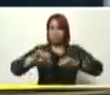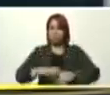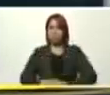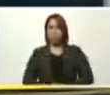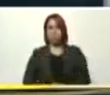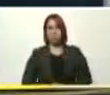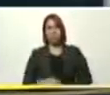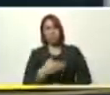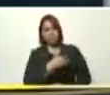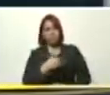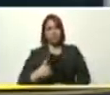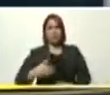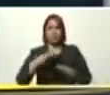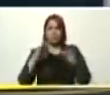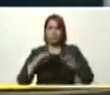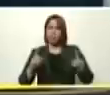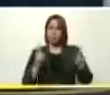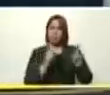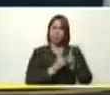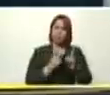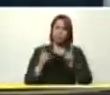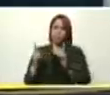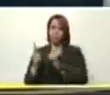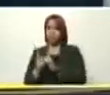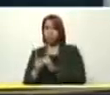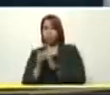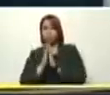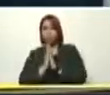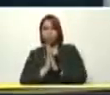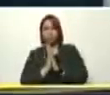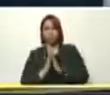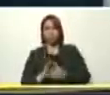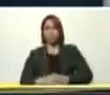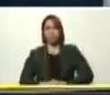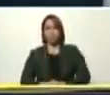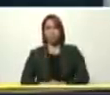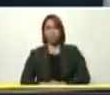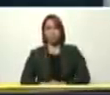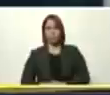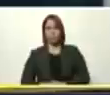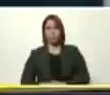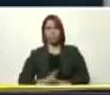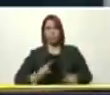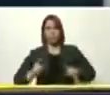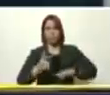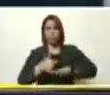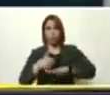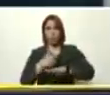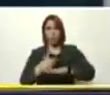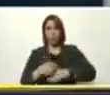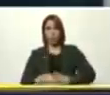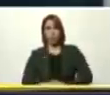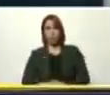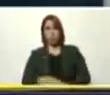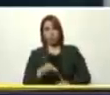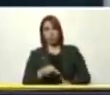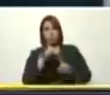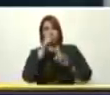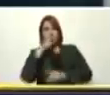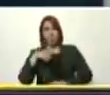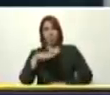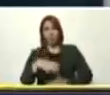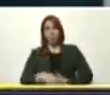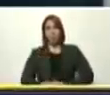Yo quisiera que de manera breve, contundente, estos gobernadores que han sido electos por el